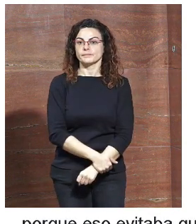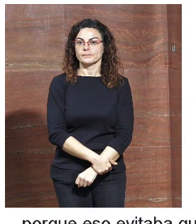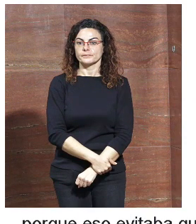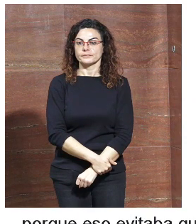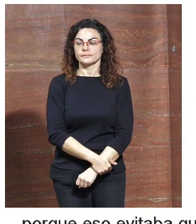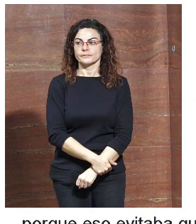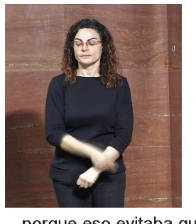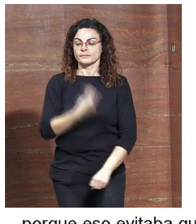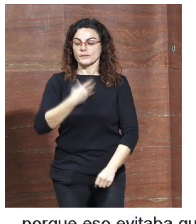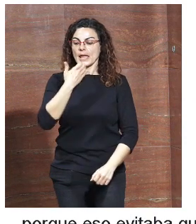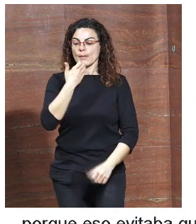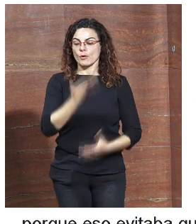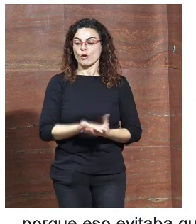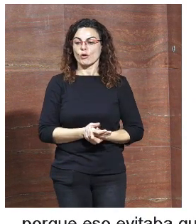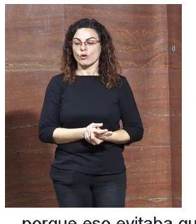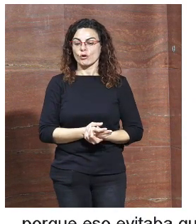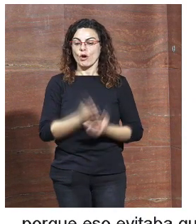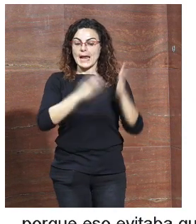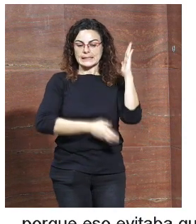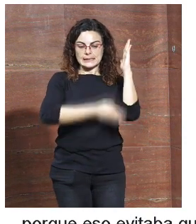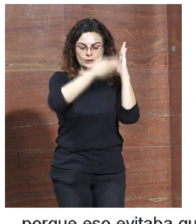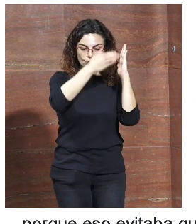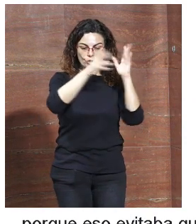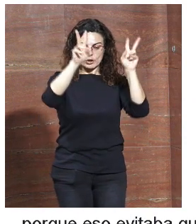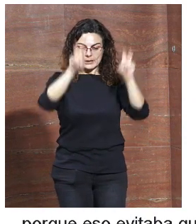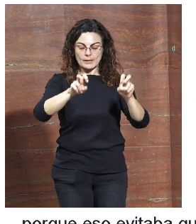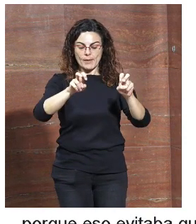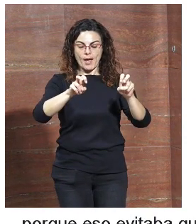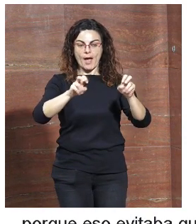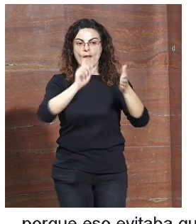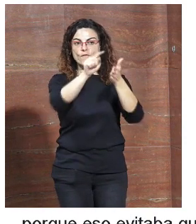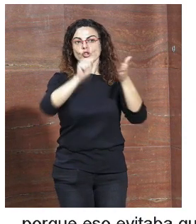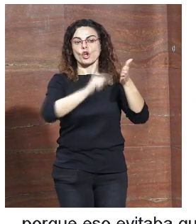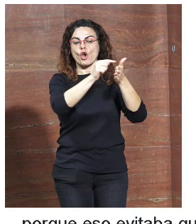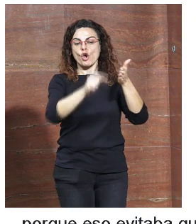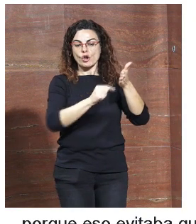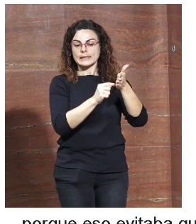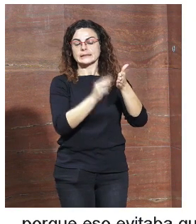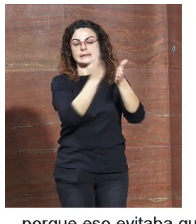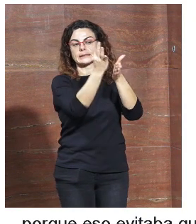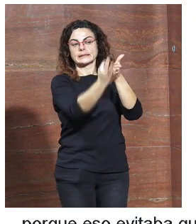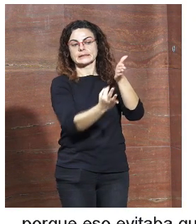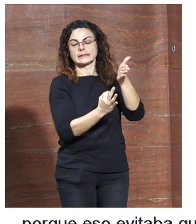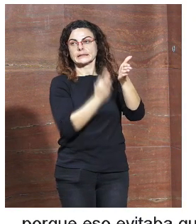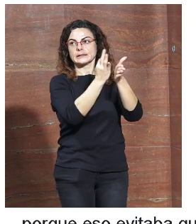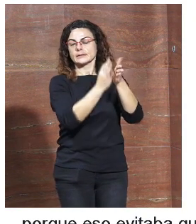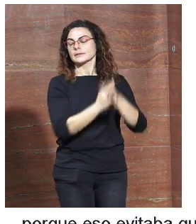Por ejemplo, en el ascensor, el tema de los botones, de las teclas.